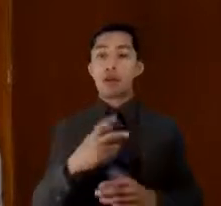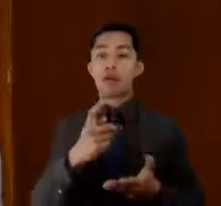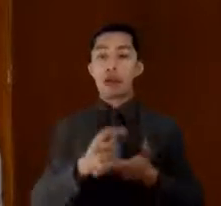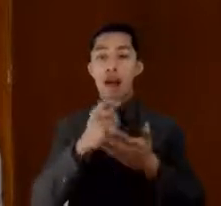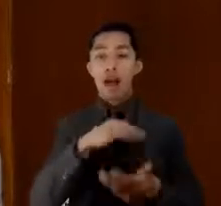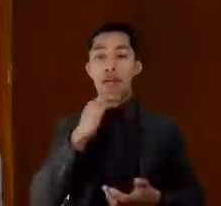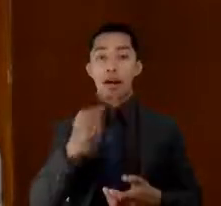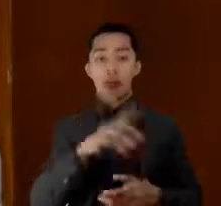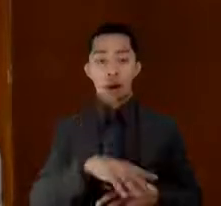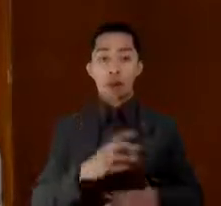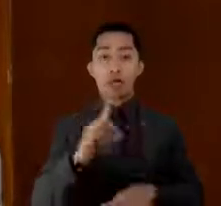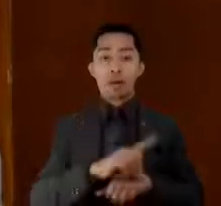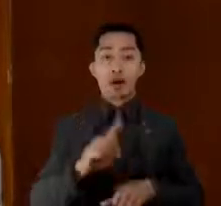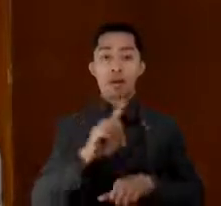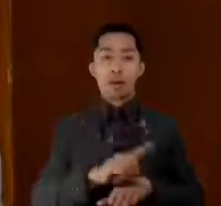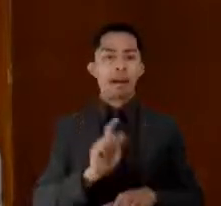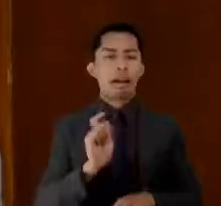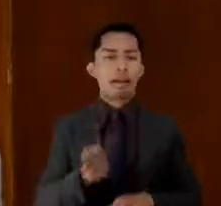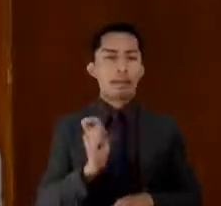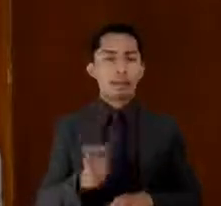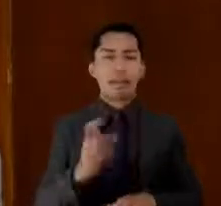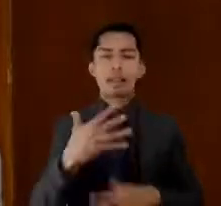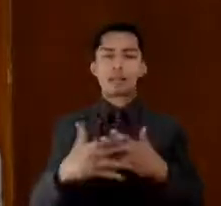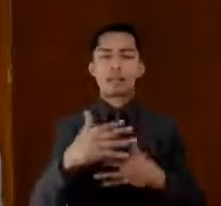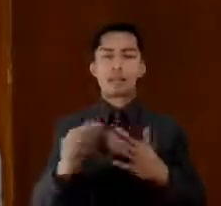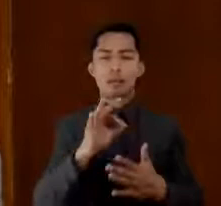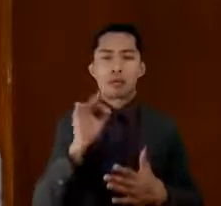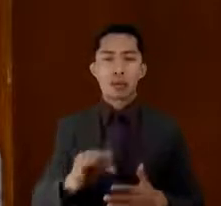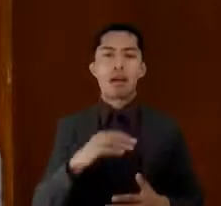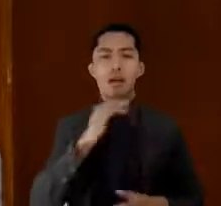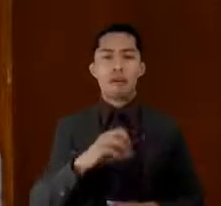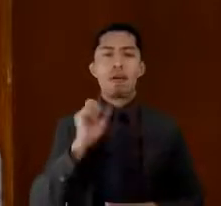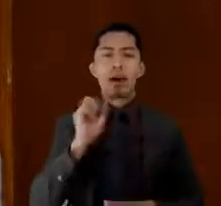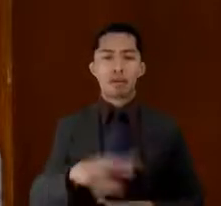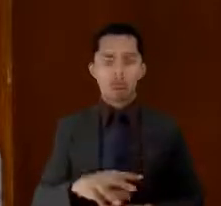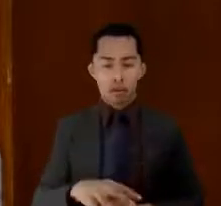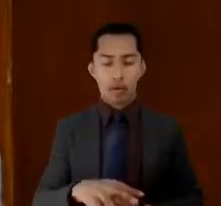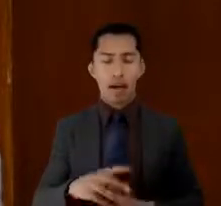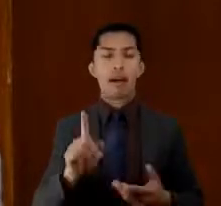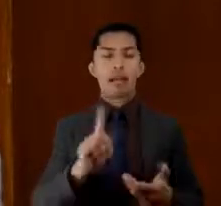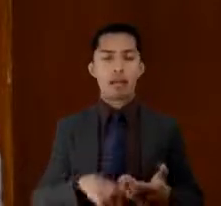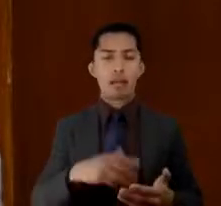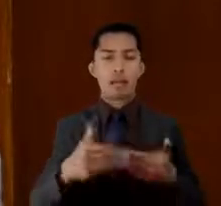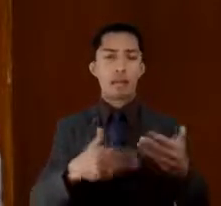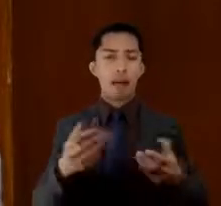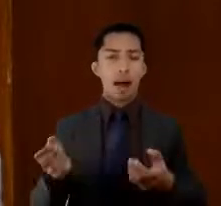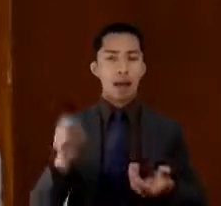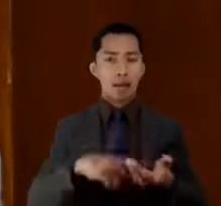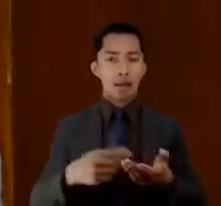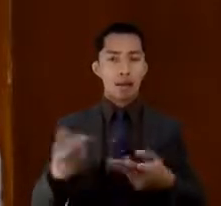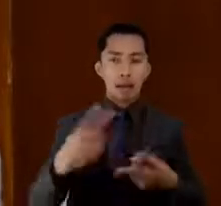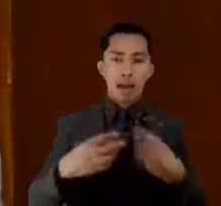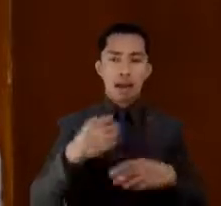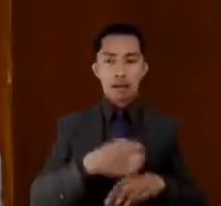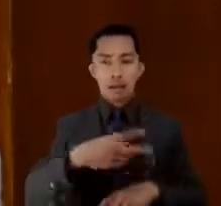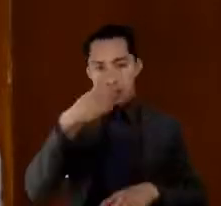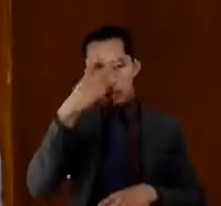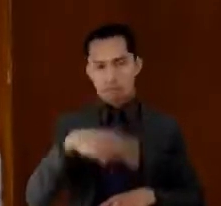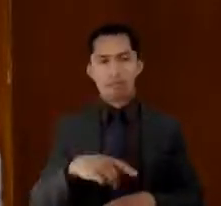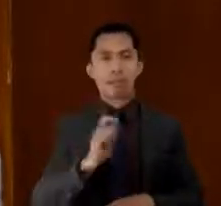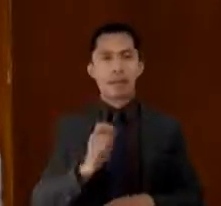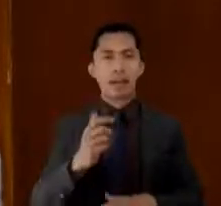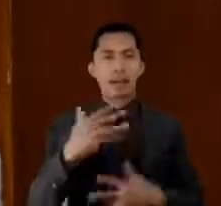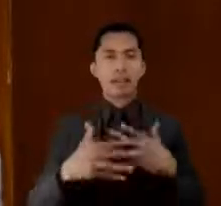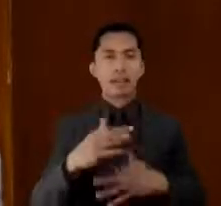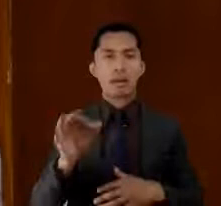basura diarias. Esto significa cerca del 15% de la basura que se recibe y procesa en nuestra entidad. Es decir,